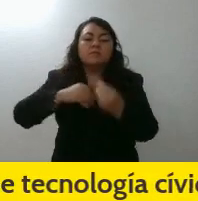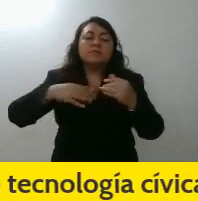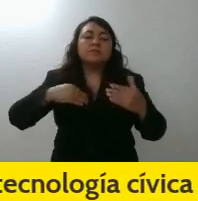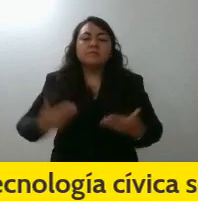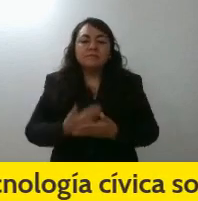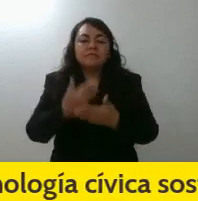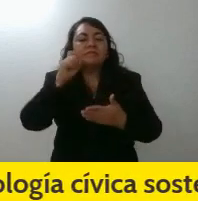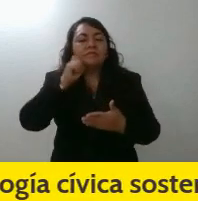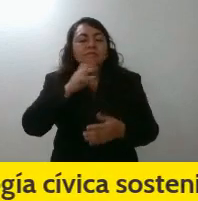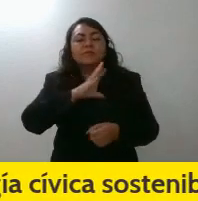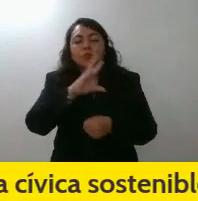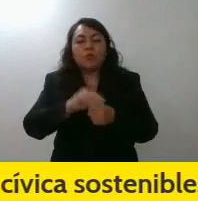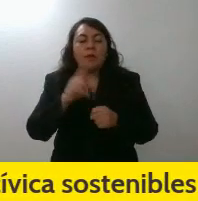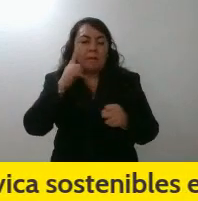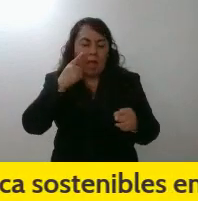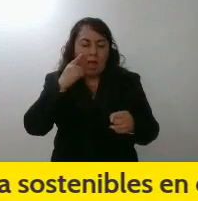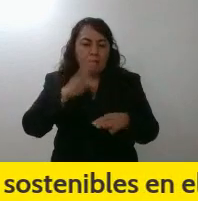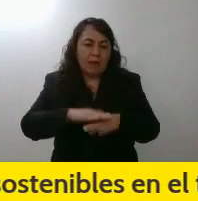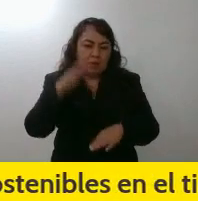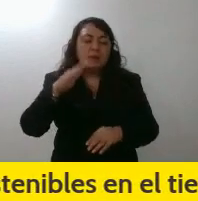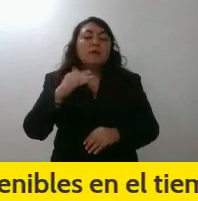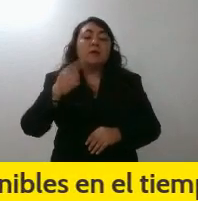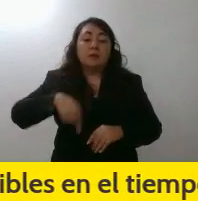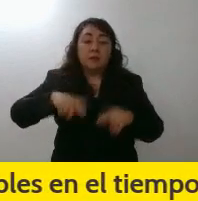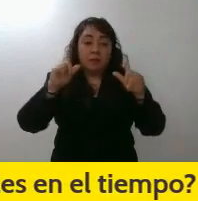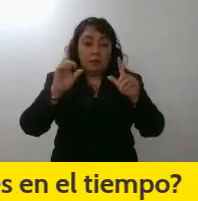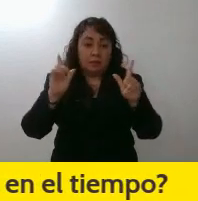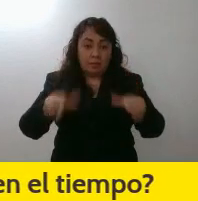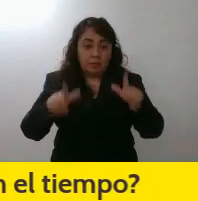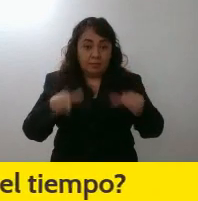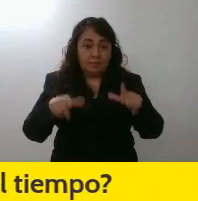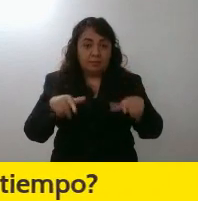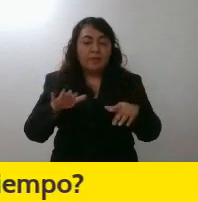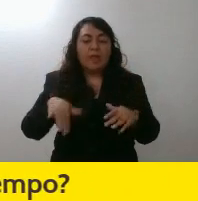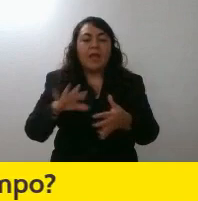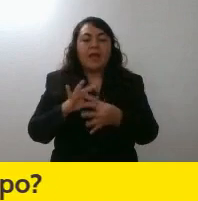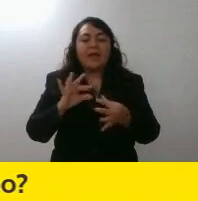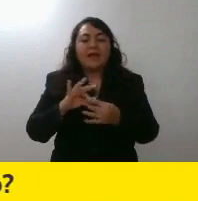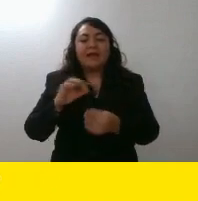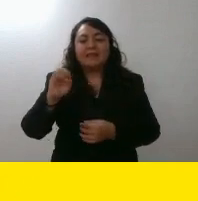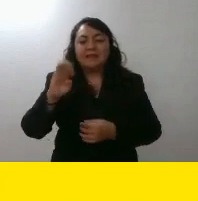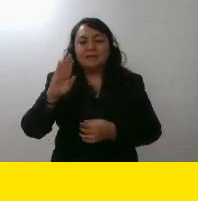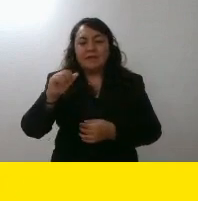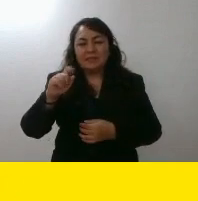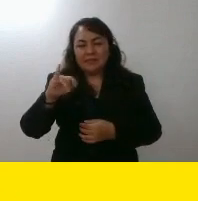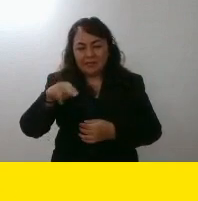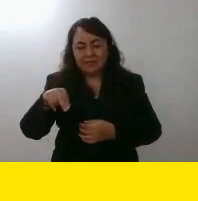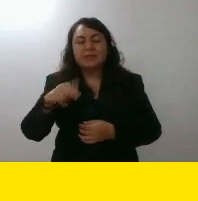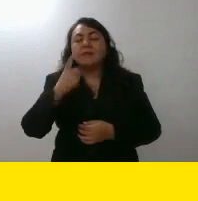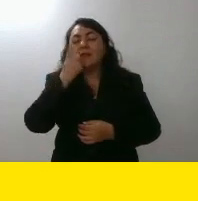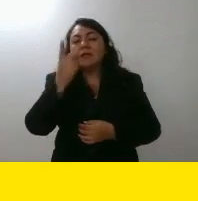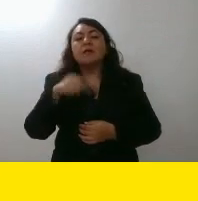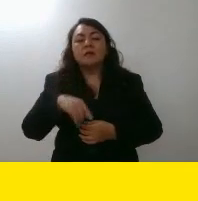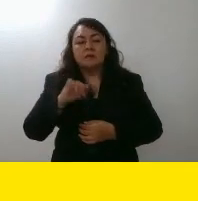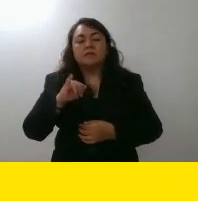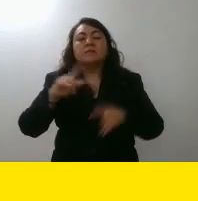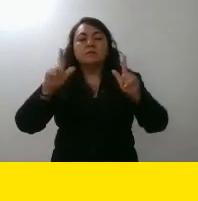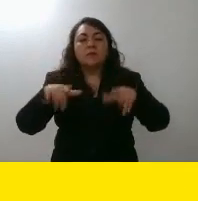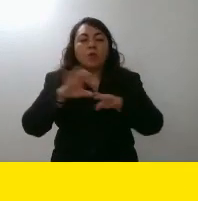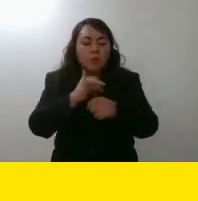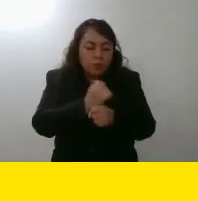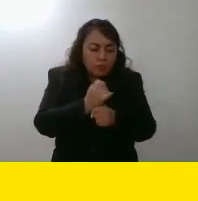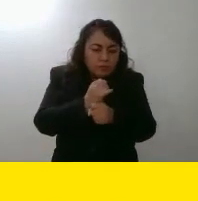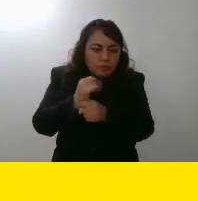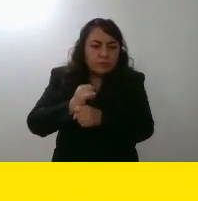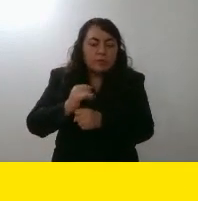principalmente. Y bueno, ¿dónde? Que es esta plataforma que mencionaba Seba recién, es una plataforma de geolocalización de